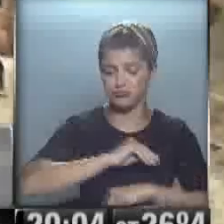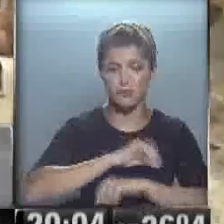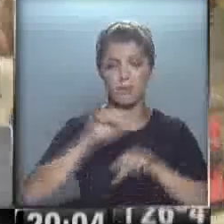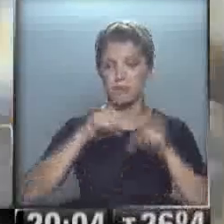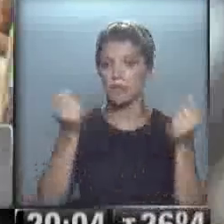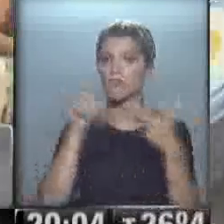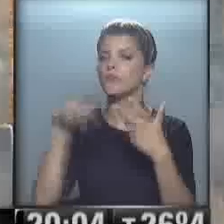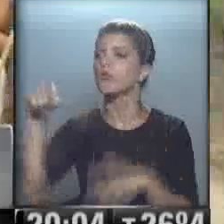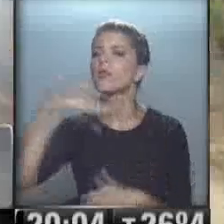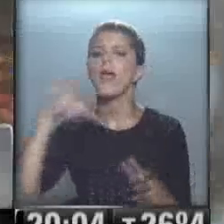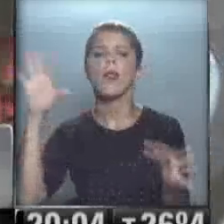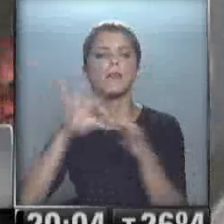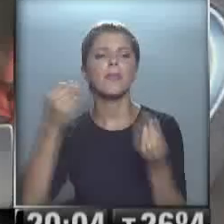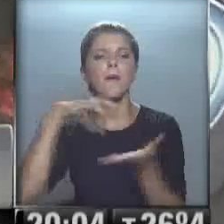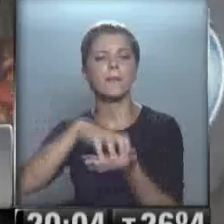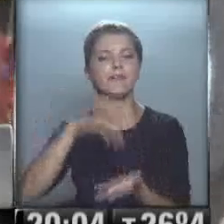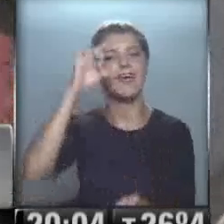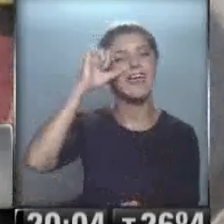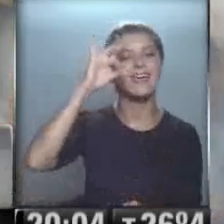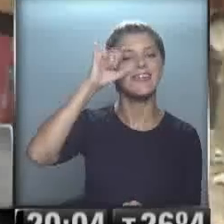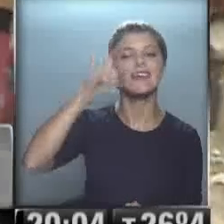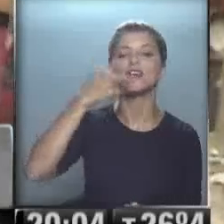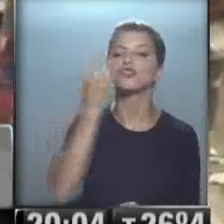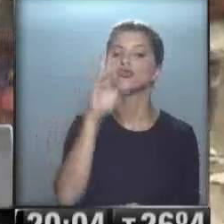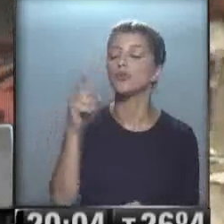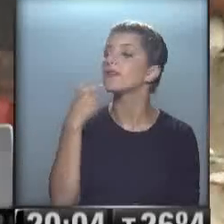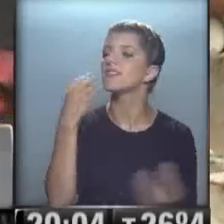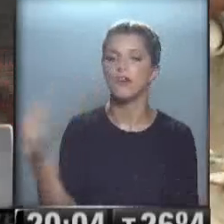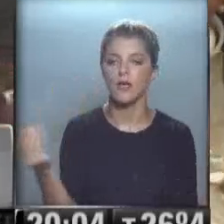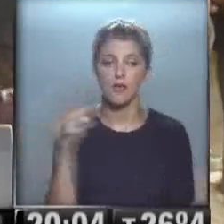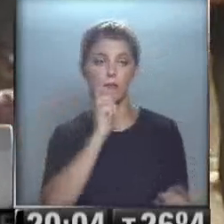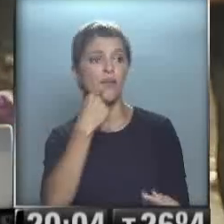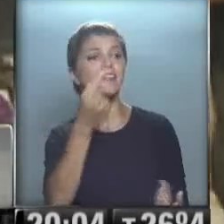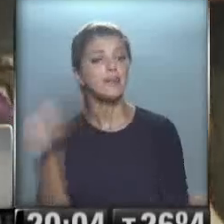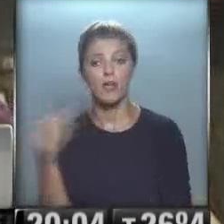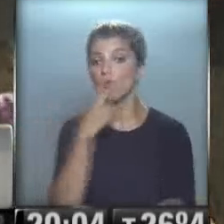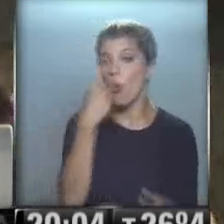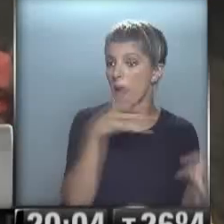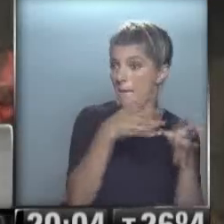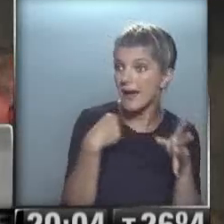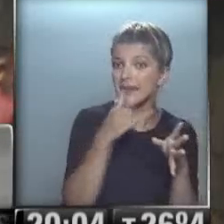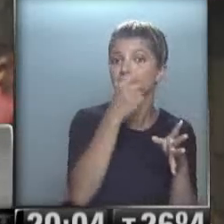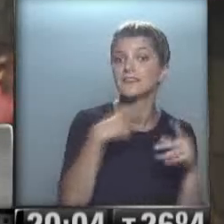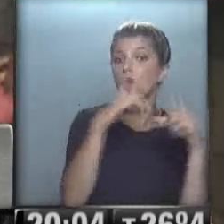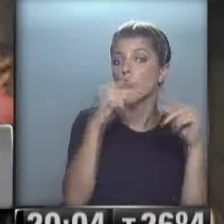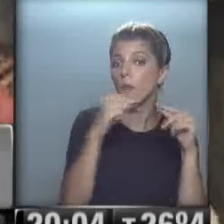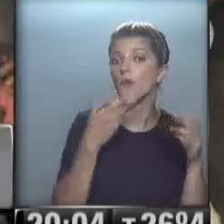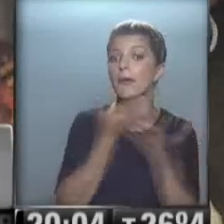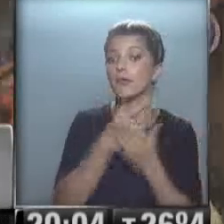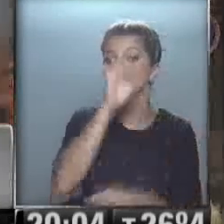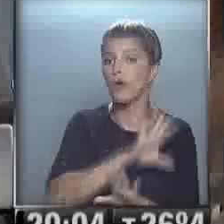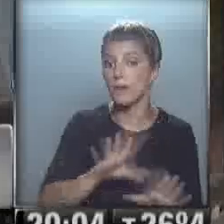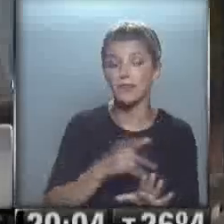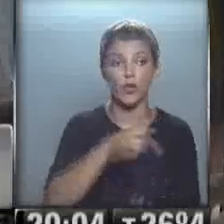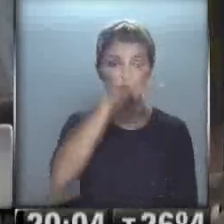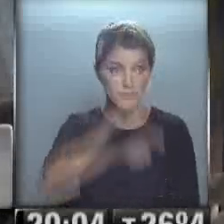desde sur y qué les dicen hicieron el reclamo qué les están diciendo lo único que hace es atenderte una computadora que te da nmer deamo nada más nadie nunca